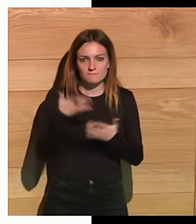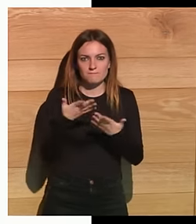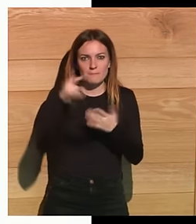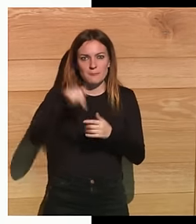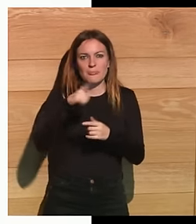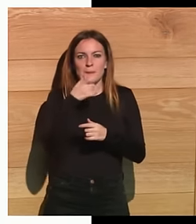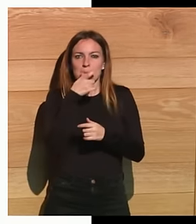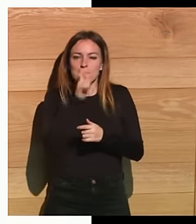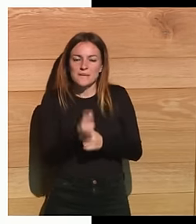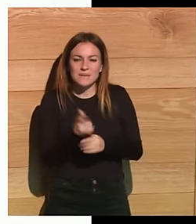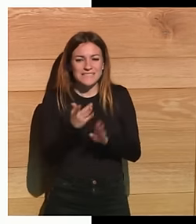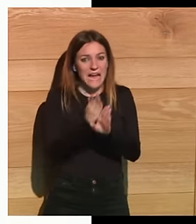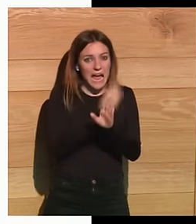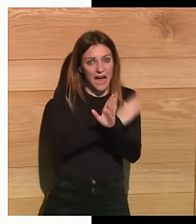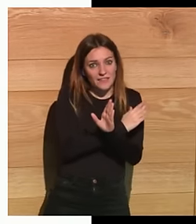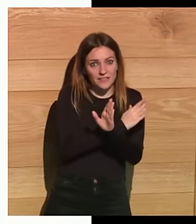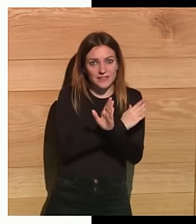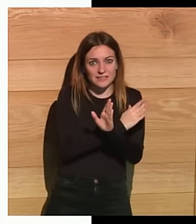las palabras